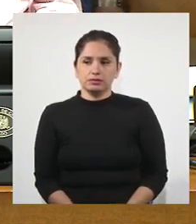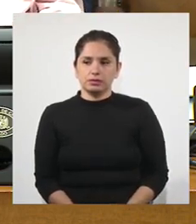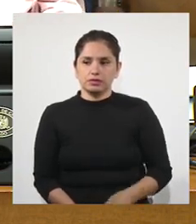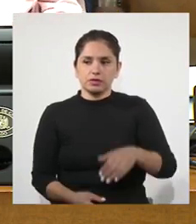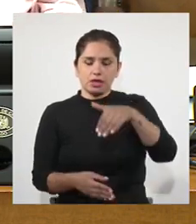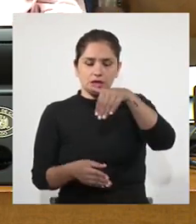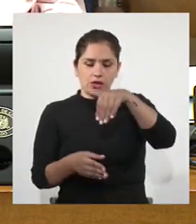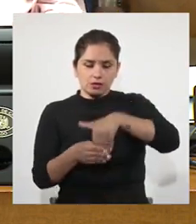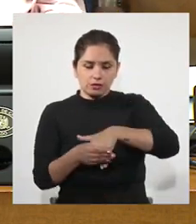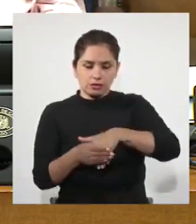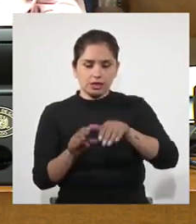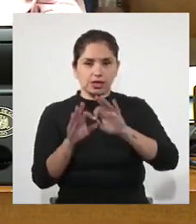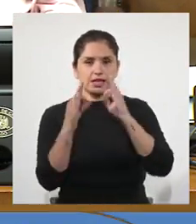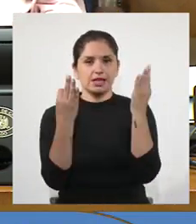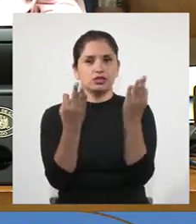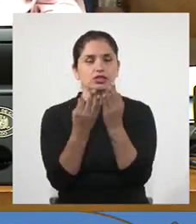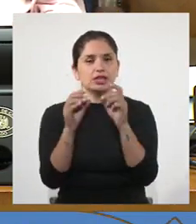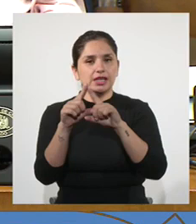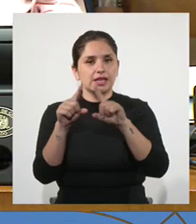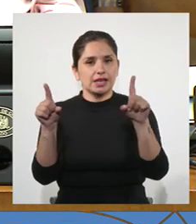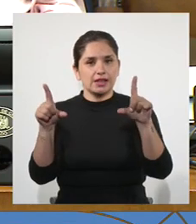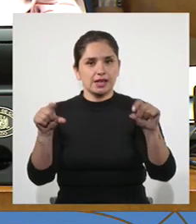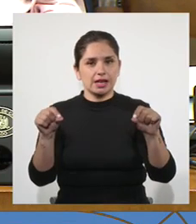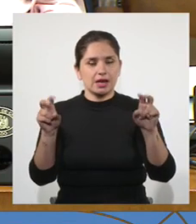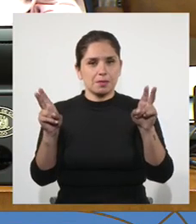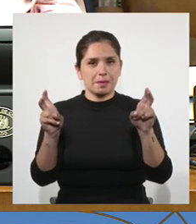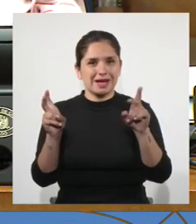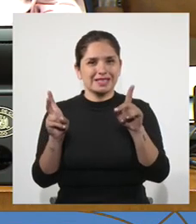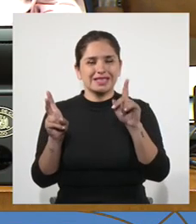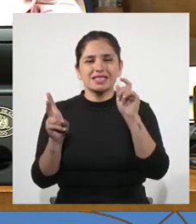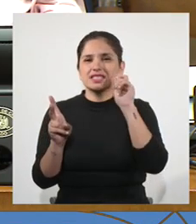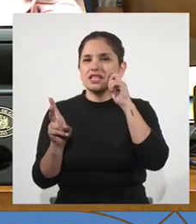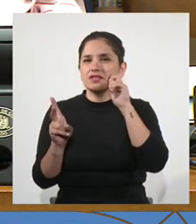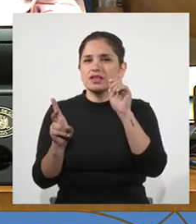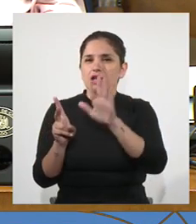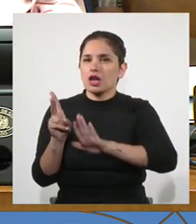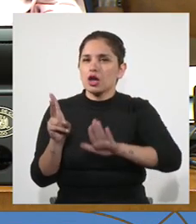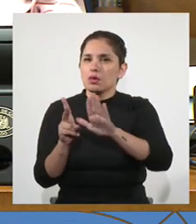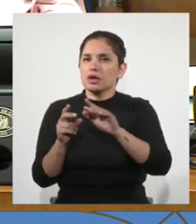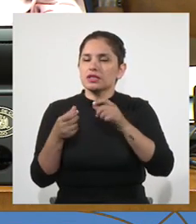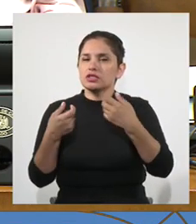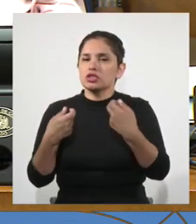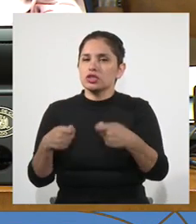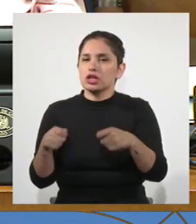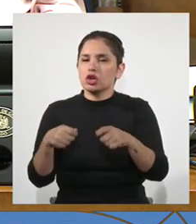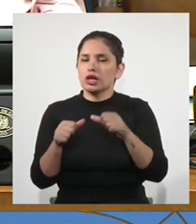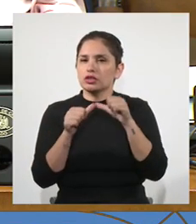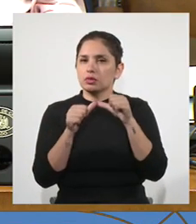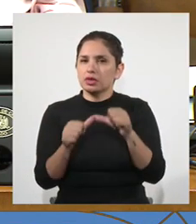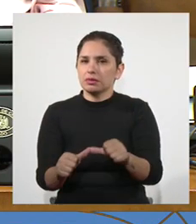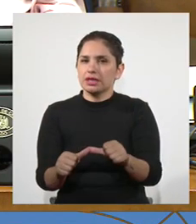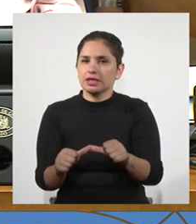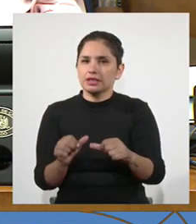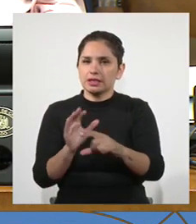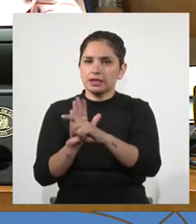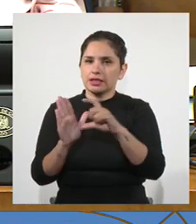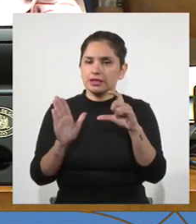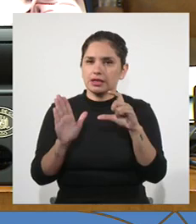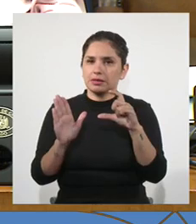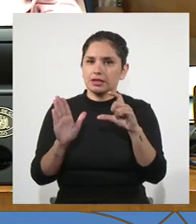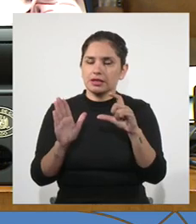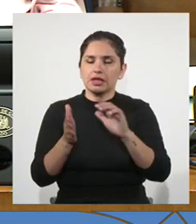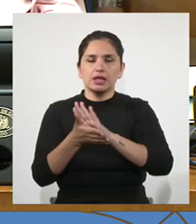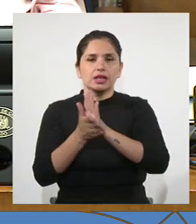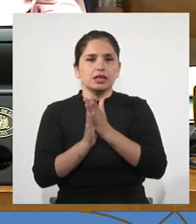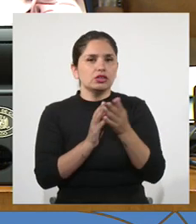Votar la totalidad de la partida significa solo la mantención de los gastos permanentes de esta partida y todos